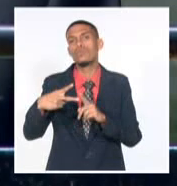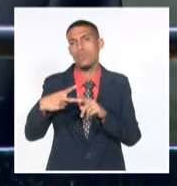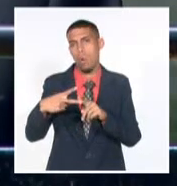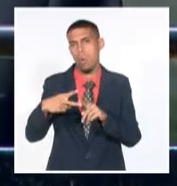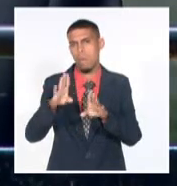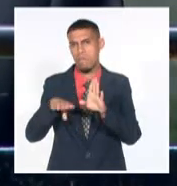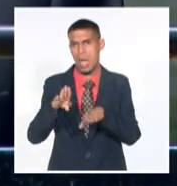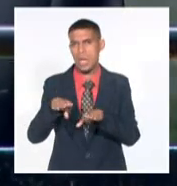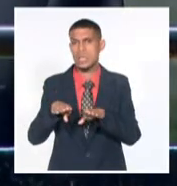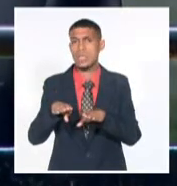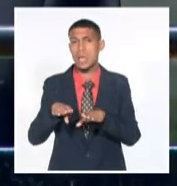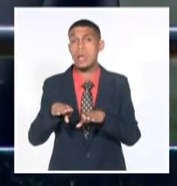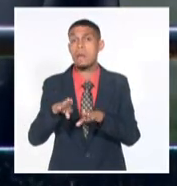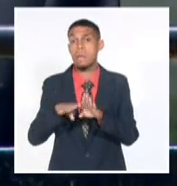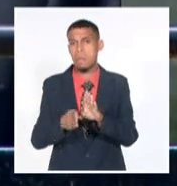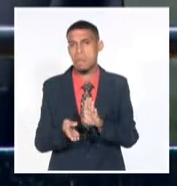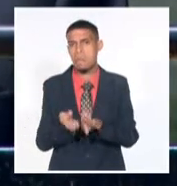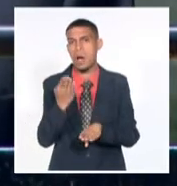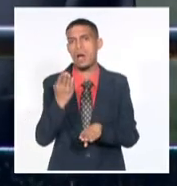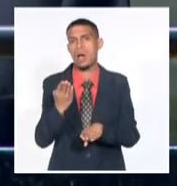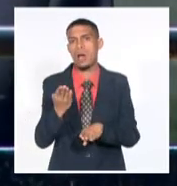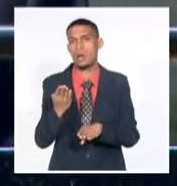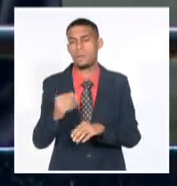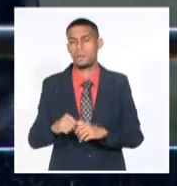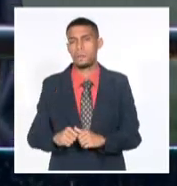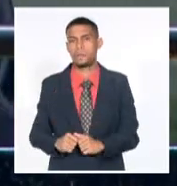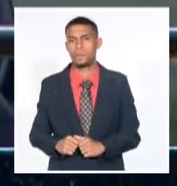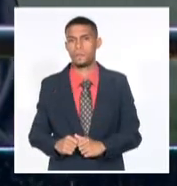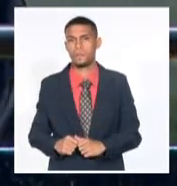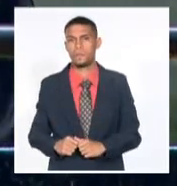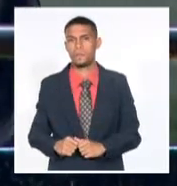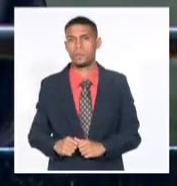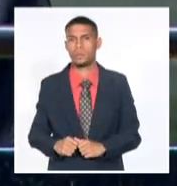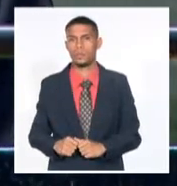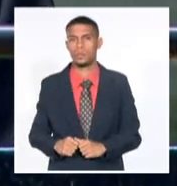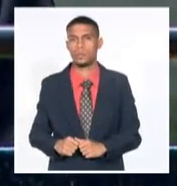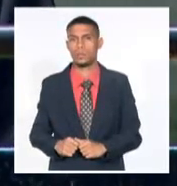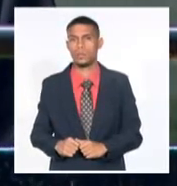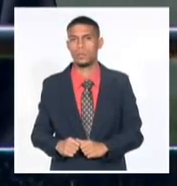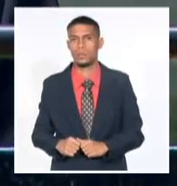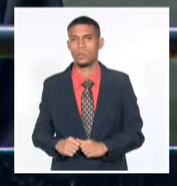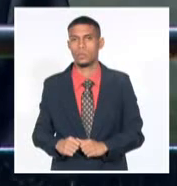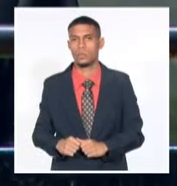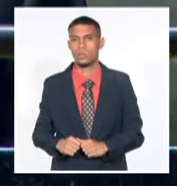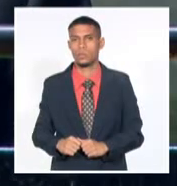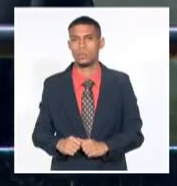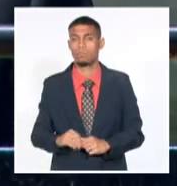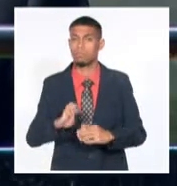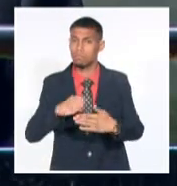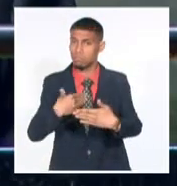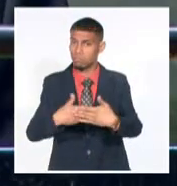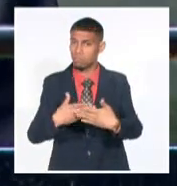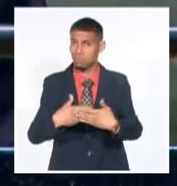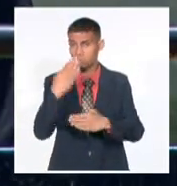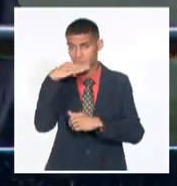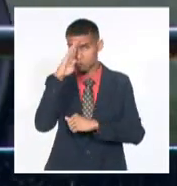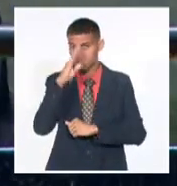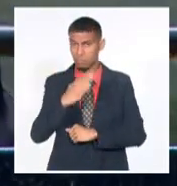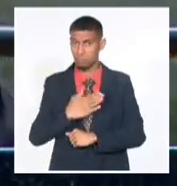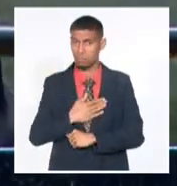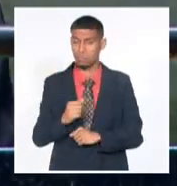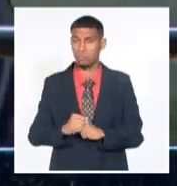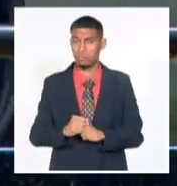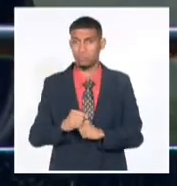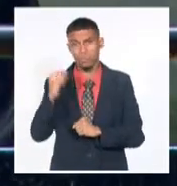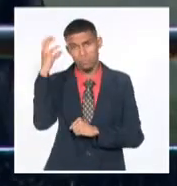el mercado internacional. A los emprendedores cubanos, a los que el gobierno